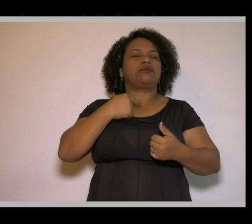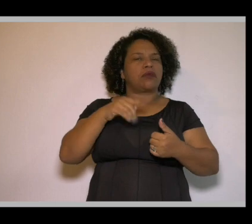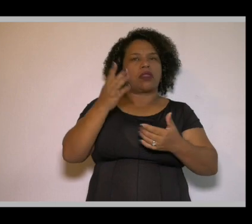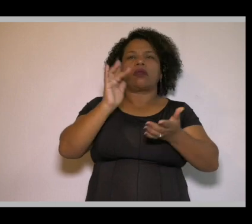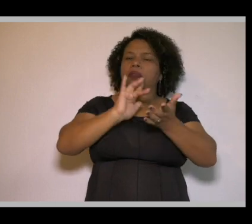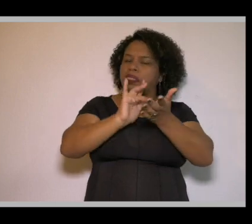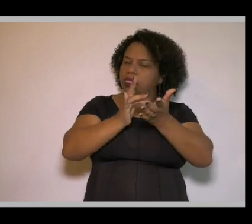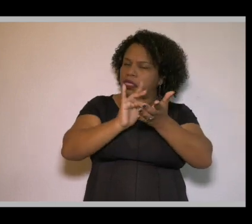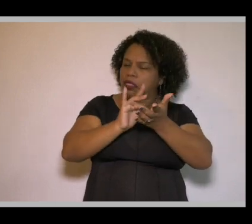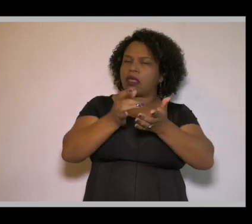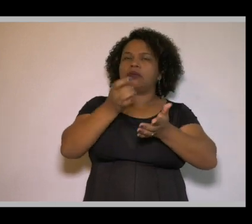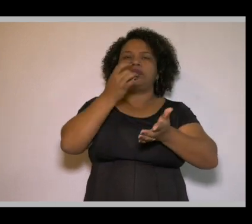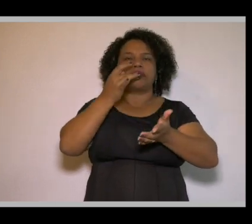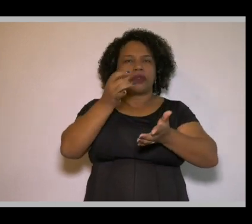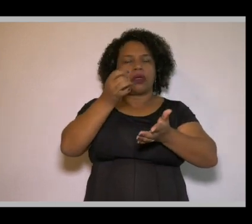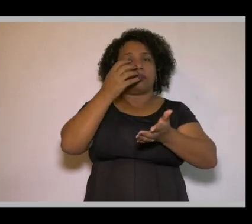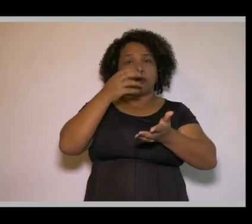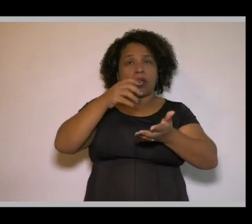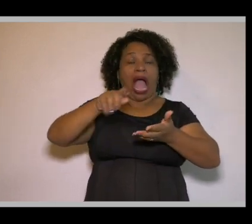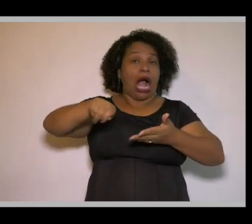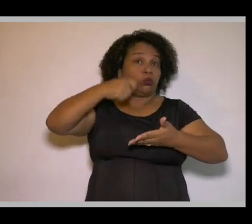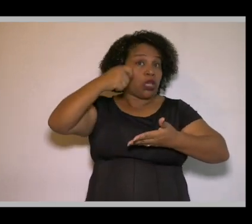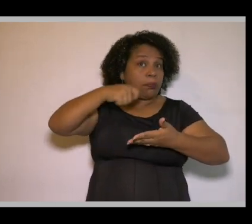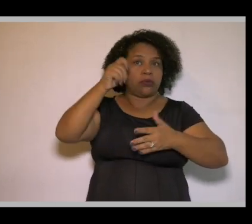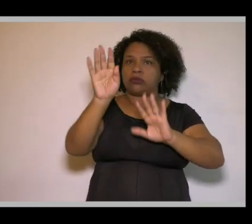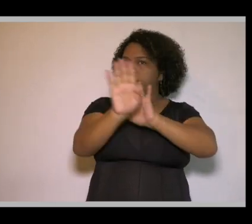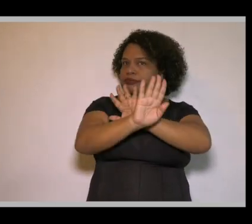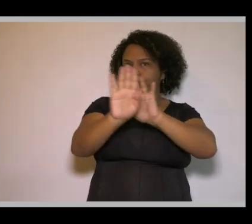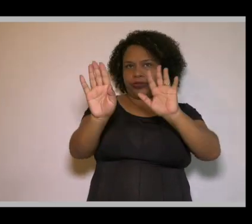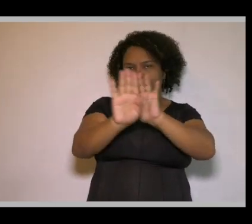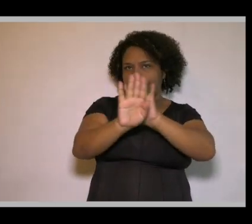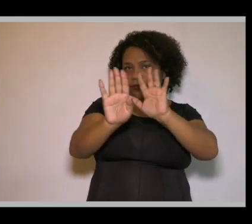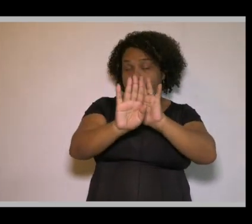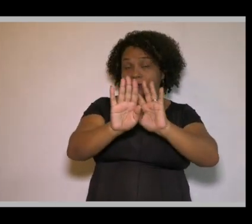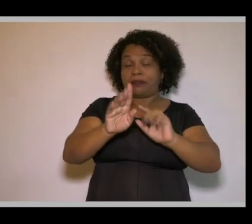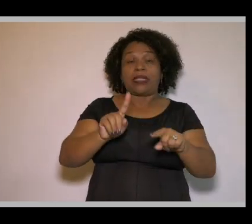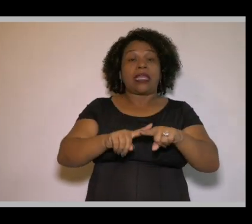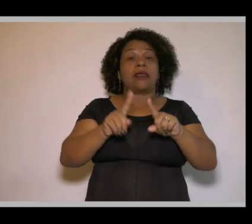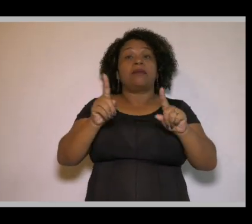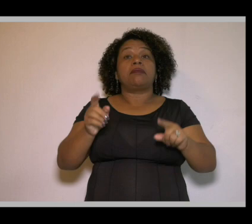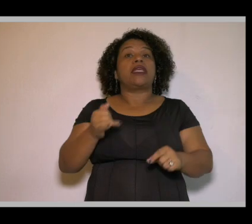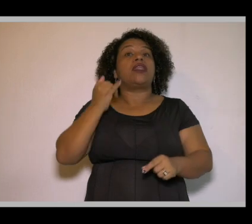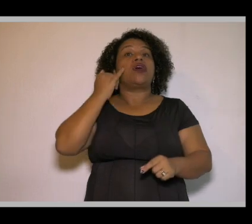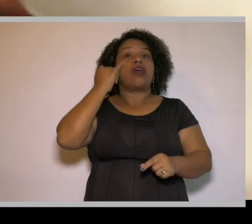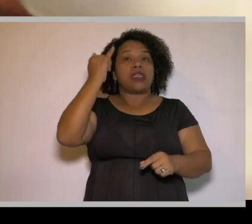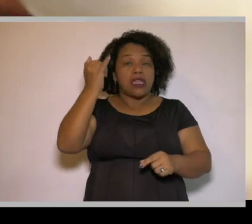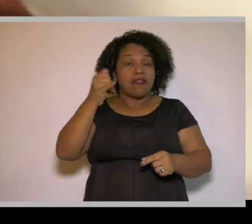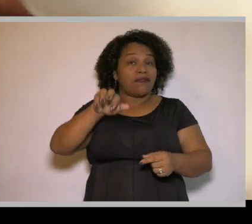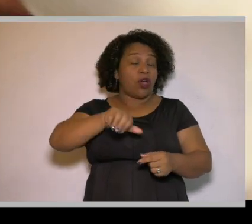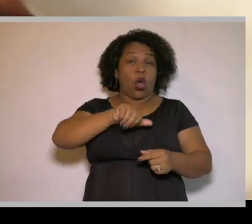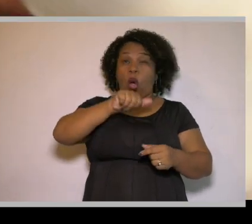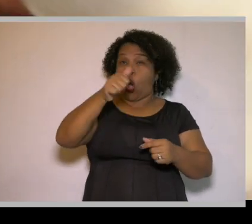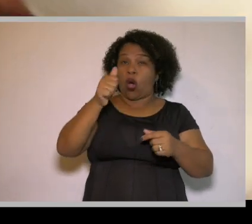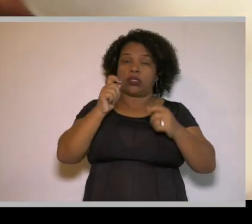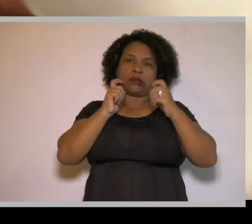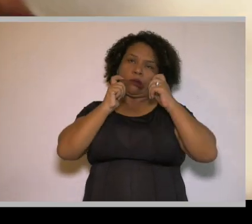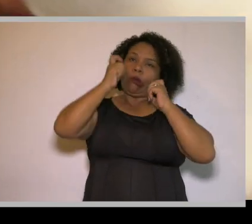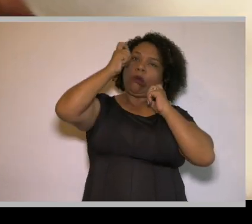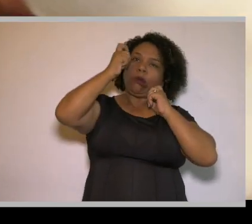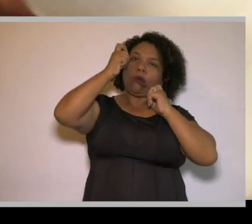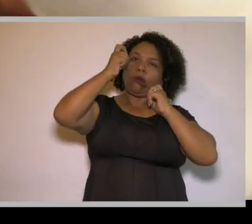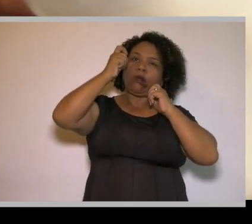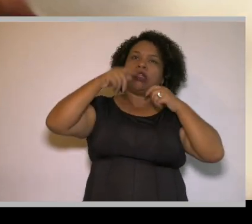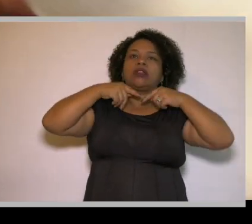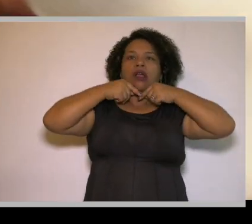dientes y se cierra, que como por 30 a 35 días. En un adulto serían 45 días, cómo pero se el alimenta el hueso,